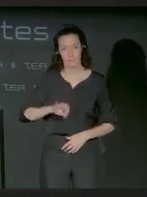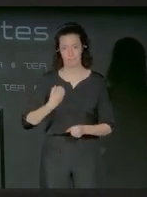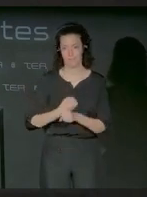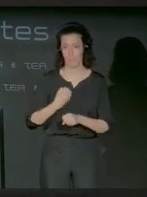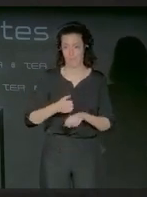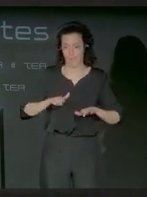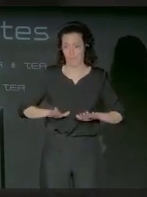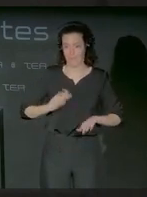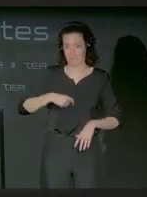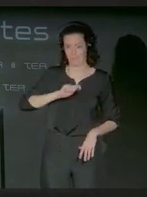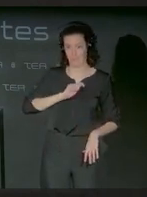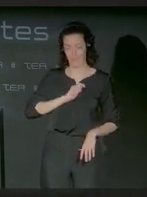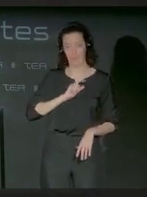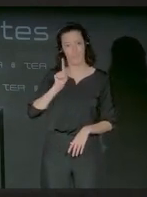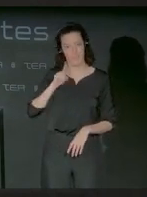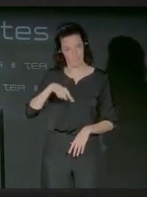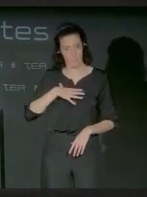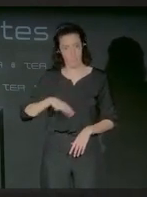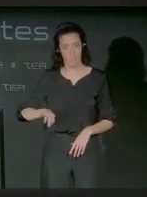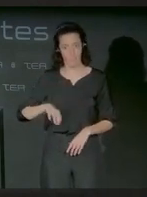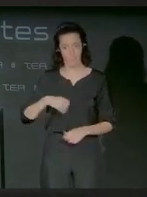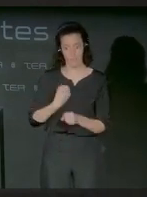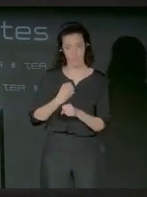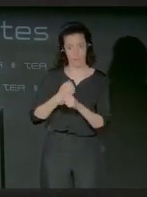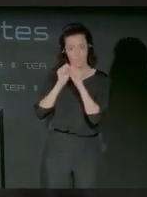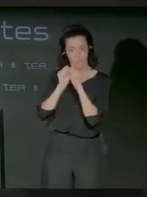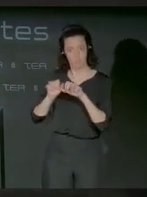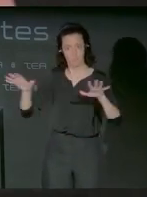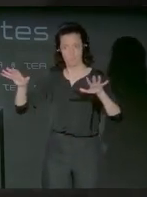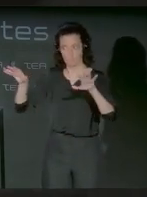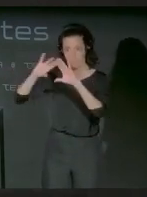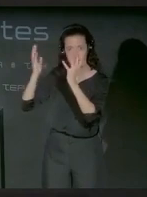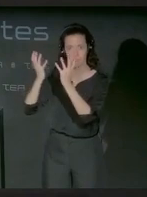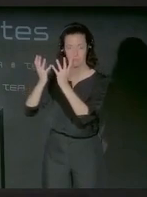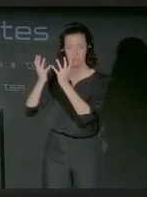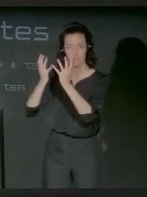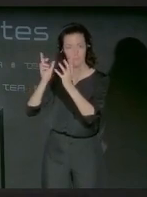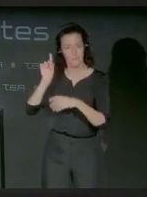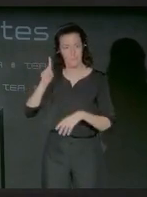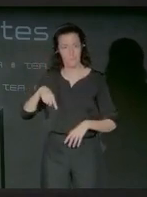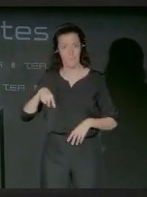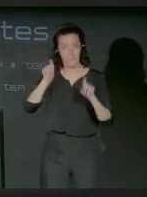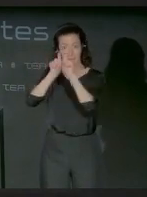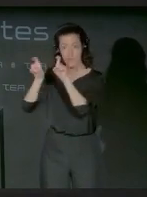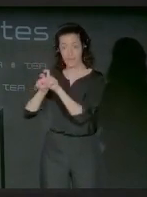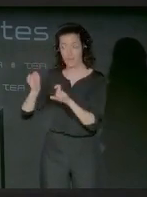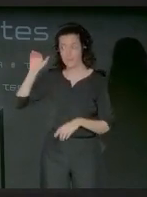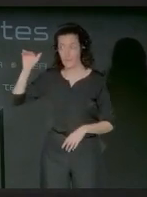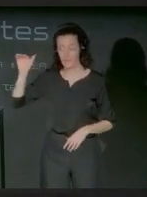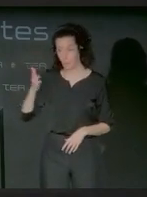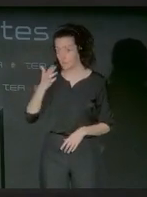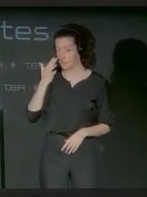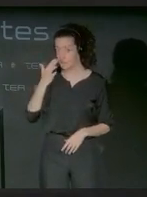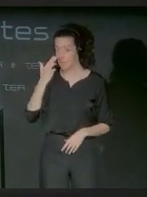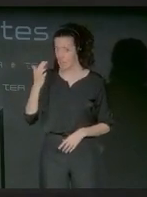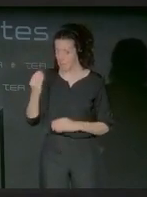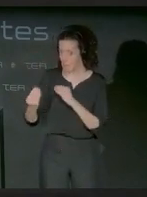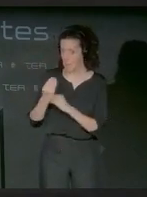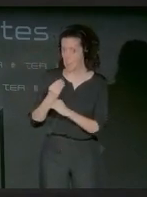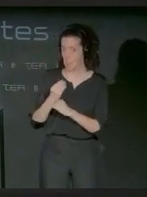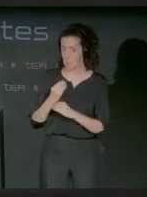en España y puedan internacionalizarse fuera y también atrayendo inversión de operadores extranjeros que están interesados en invertir